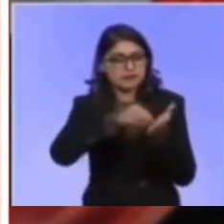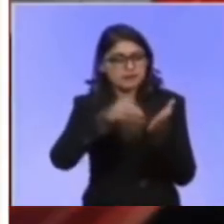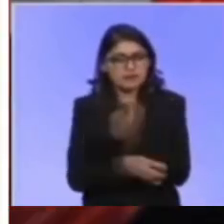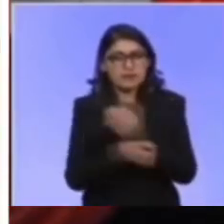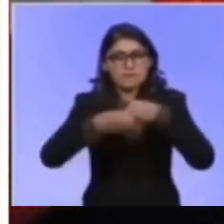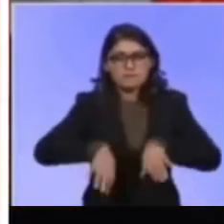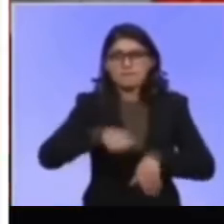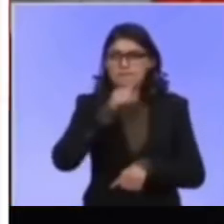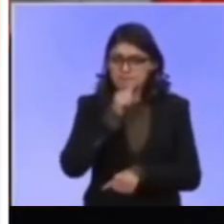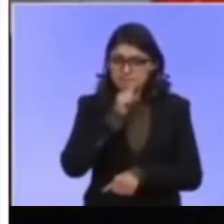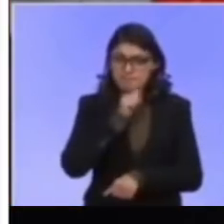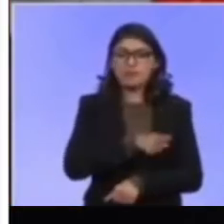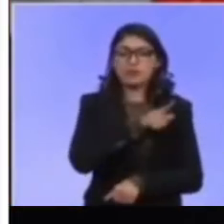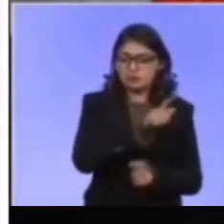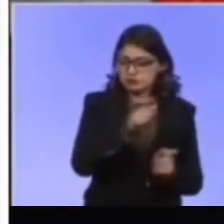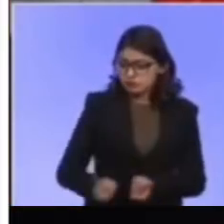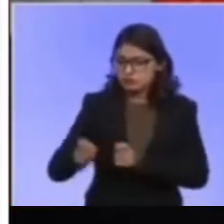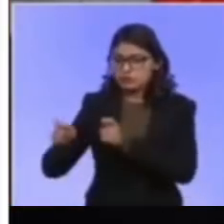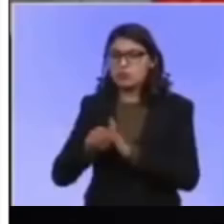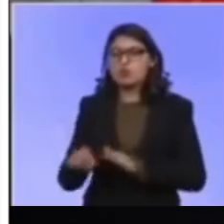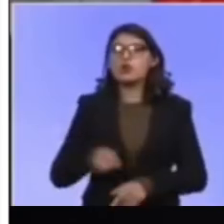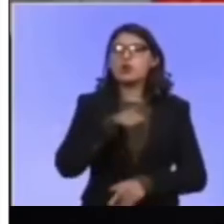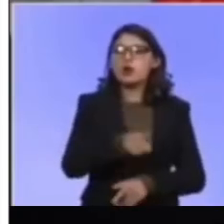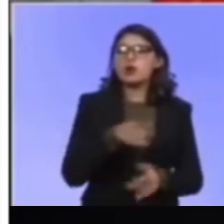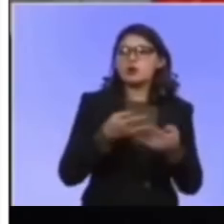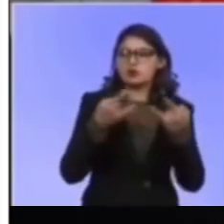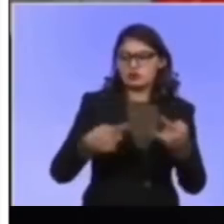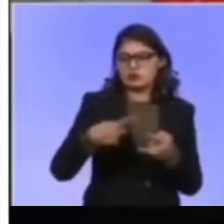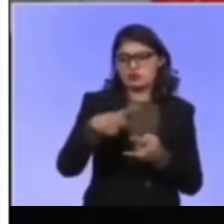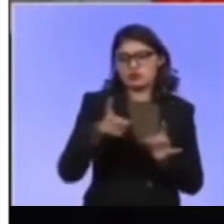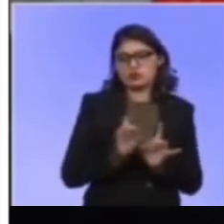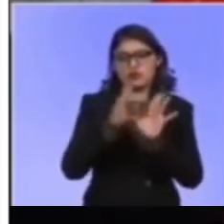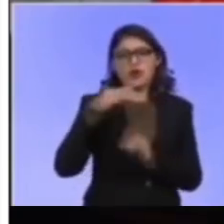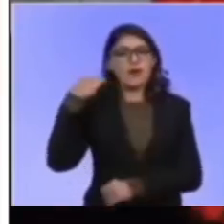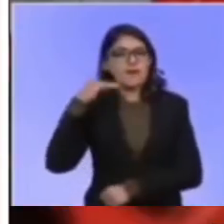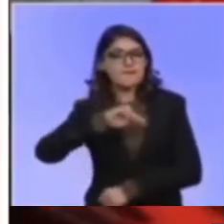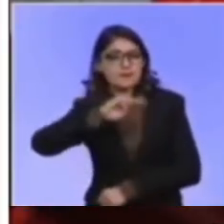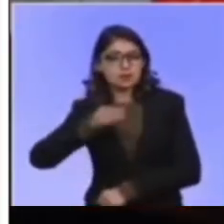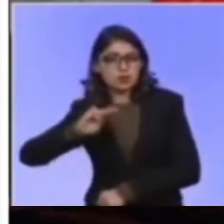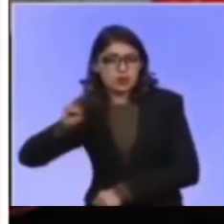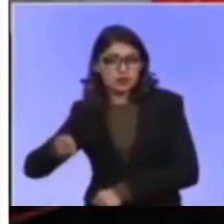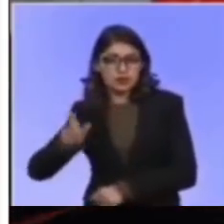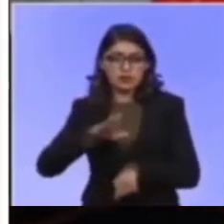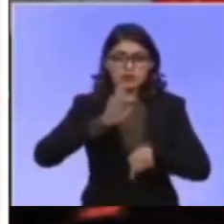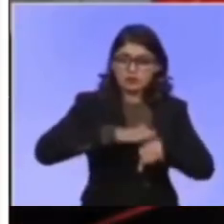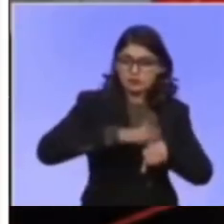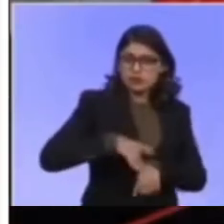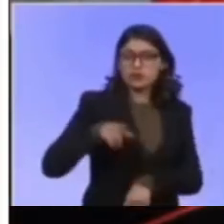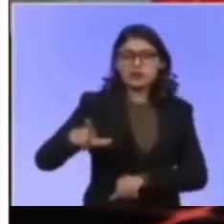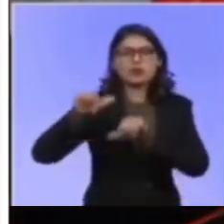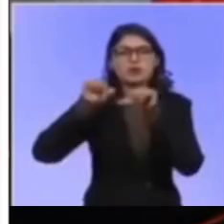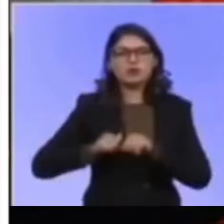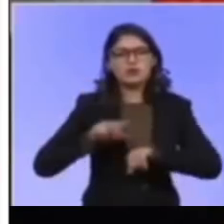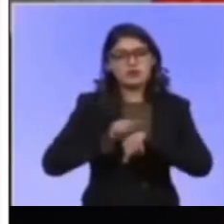al pueblo de mexico y eso no se lo va a perdonar el pueblo de mexico juicio político a lorenzo y a ciro